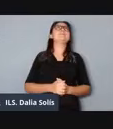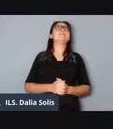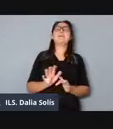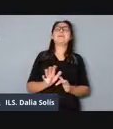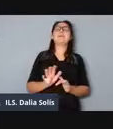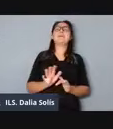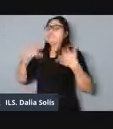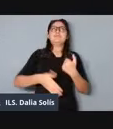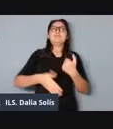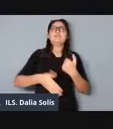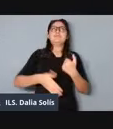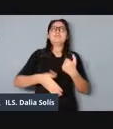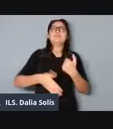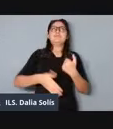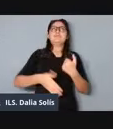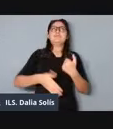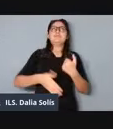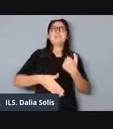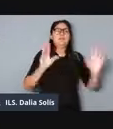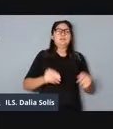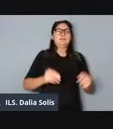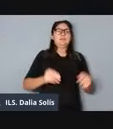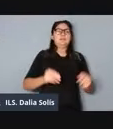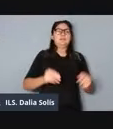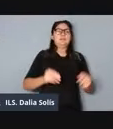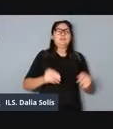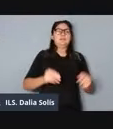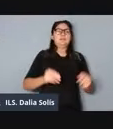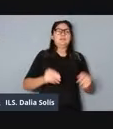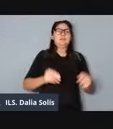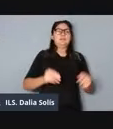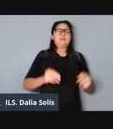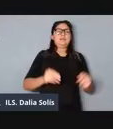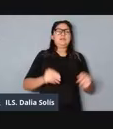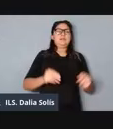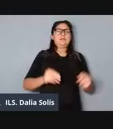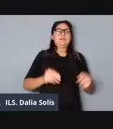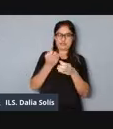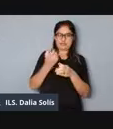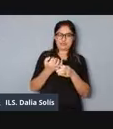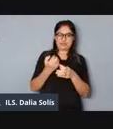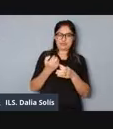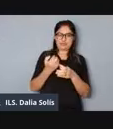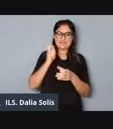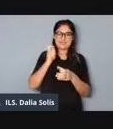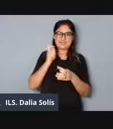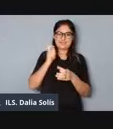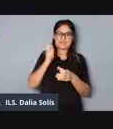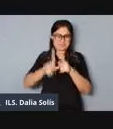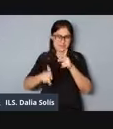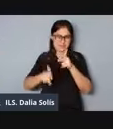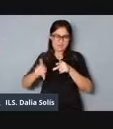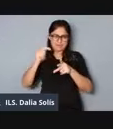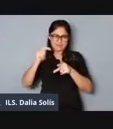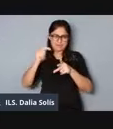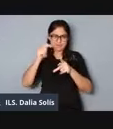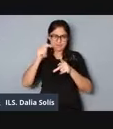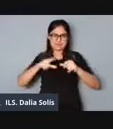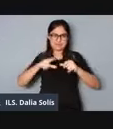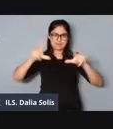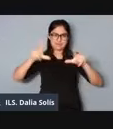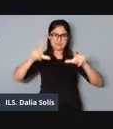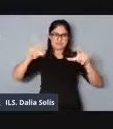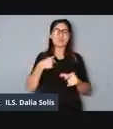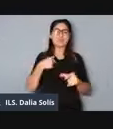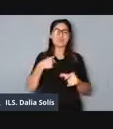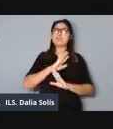Y en la noche se ve como están otra vez de fiesta y están otra vez bebiendo. Bueno, pues así. Y lo vuelvo a hacer. Eso se llama remordimiento.